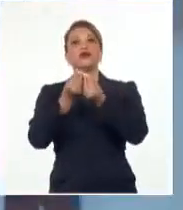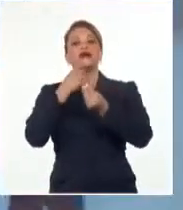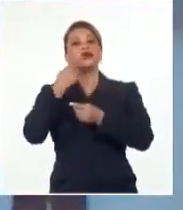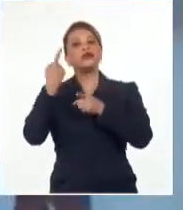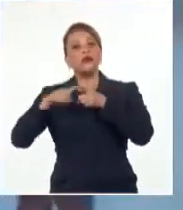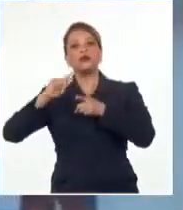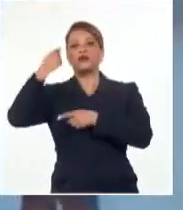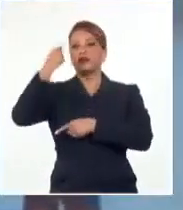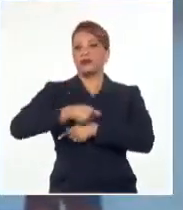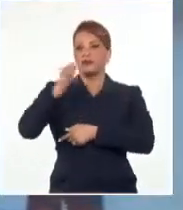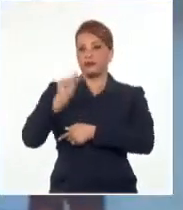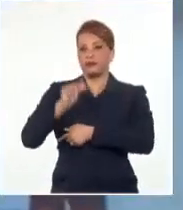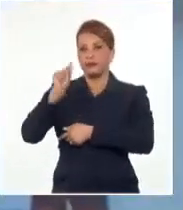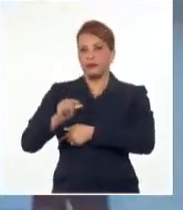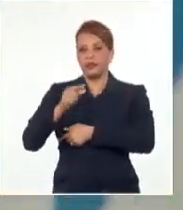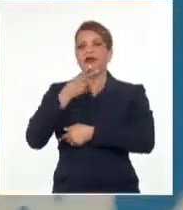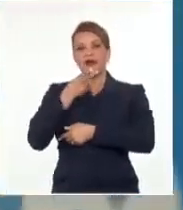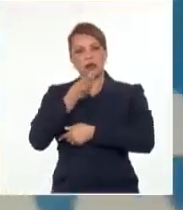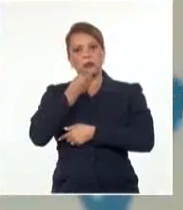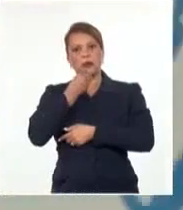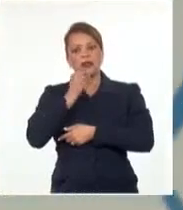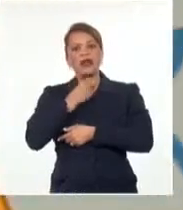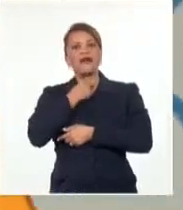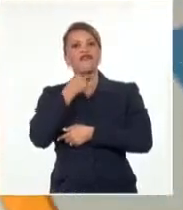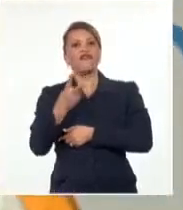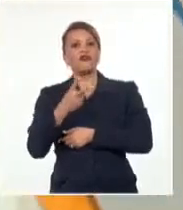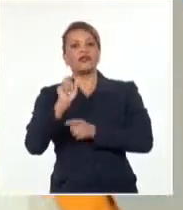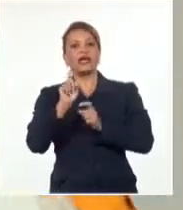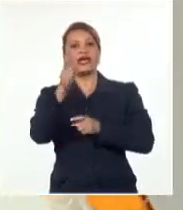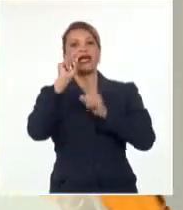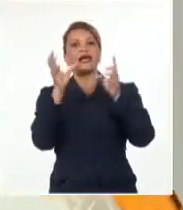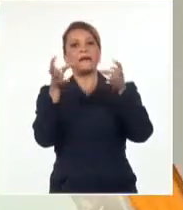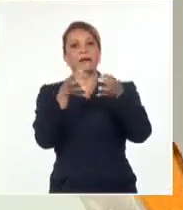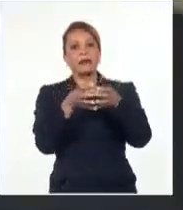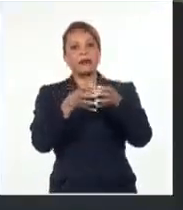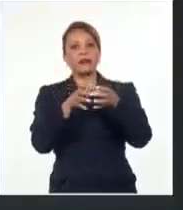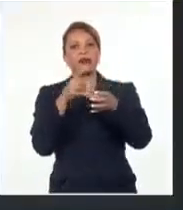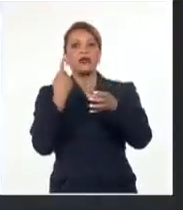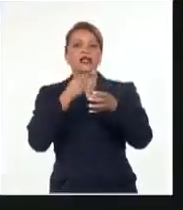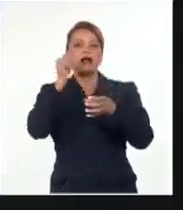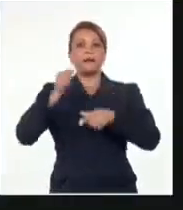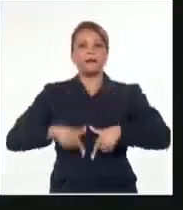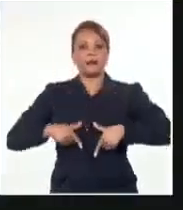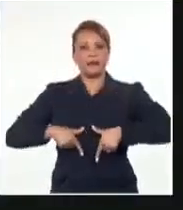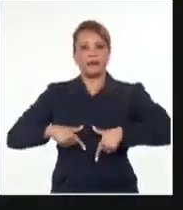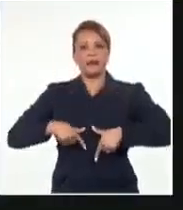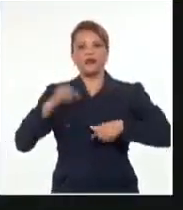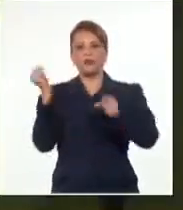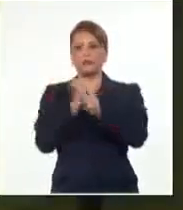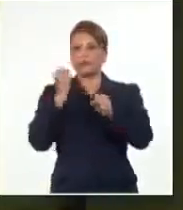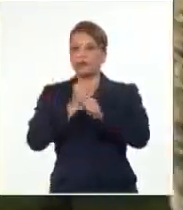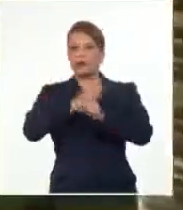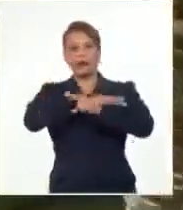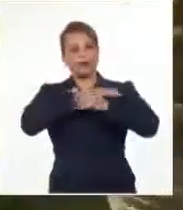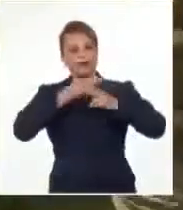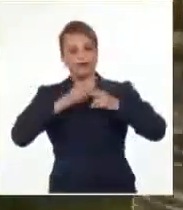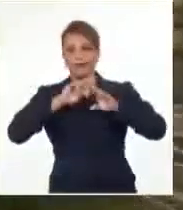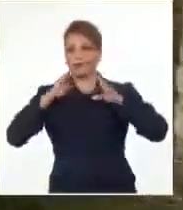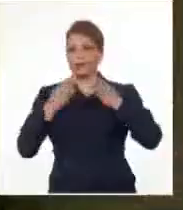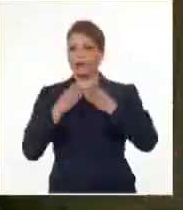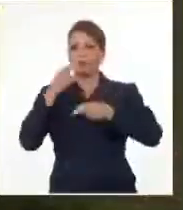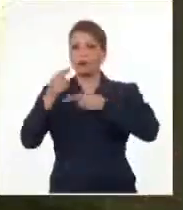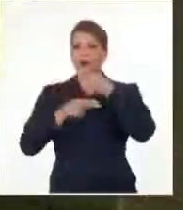ciudadano, que tendría voz en el Parlamento aquel candidato muy conocido por sus méritos extraordinarios y el más sencillo